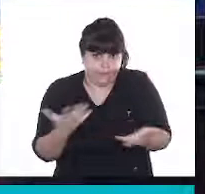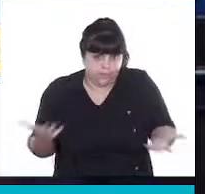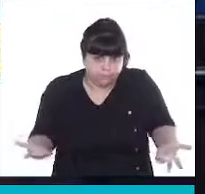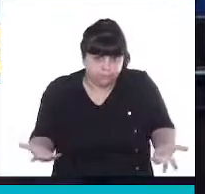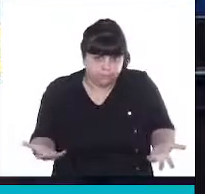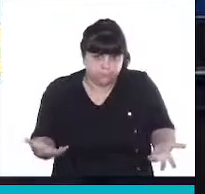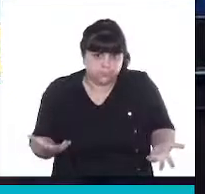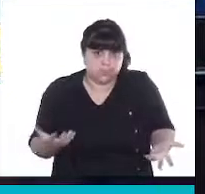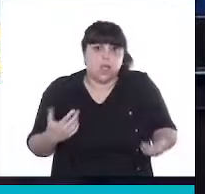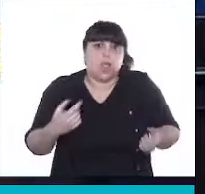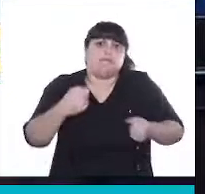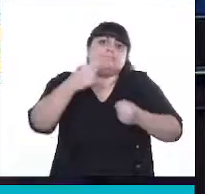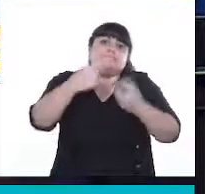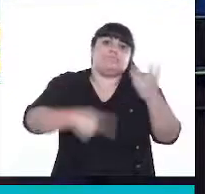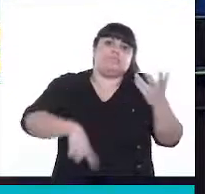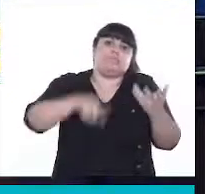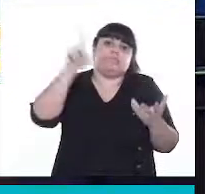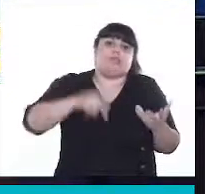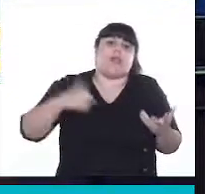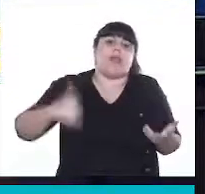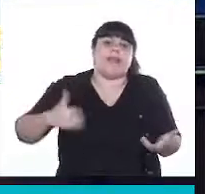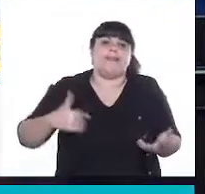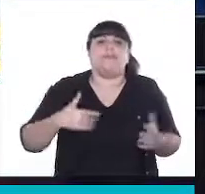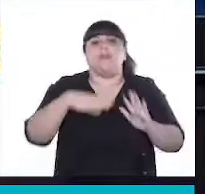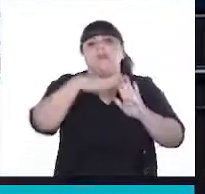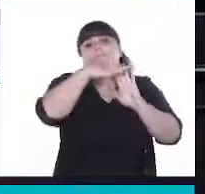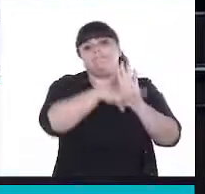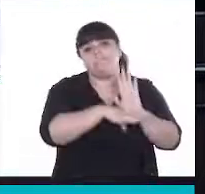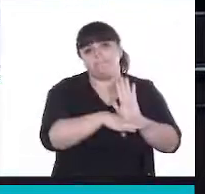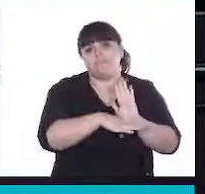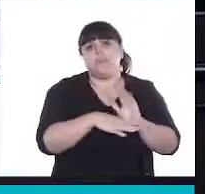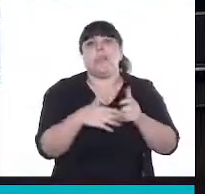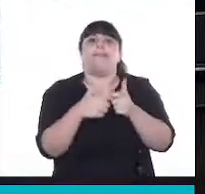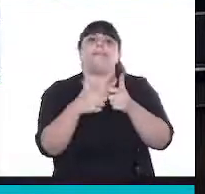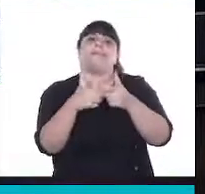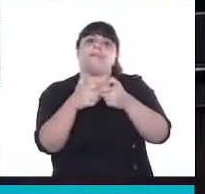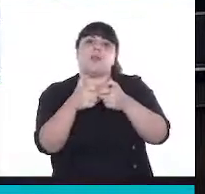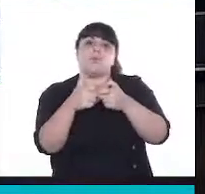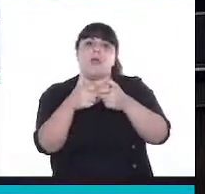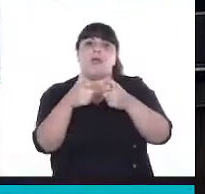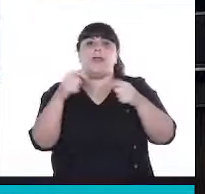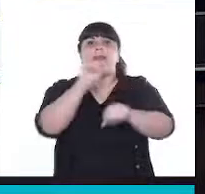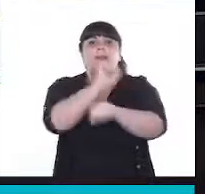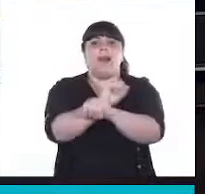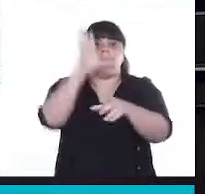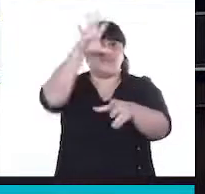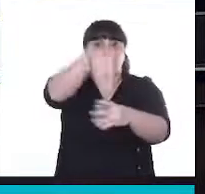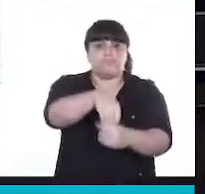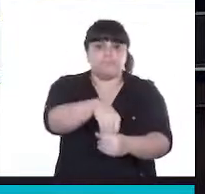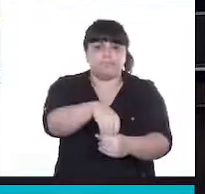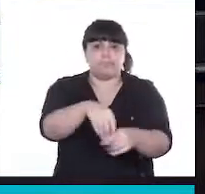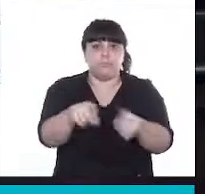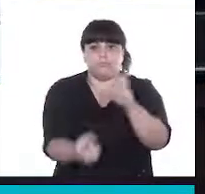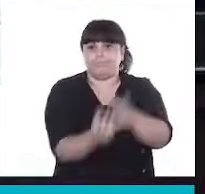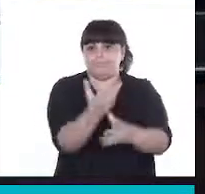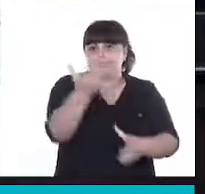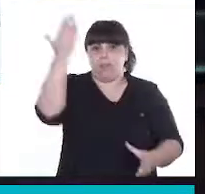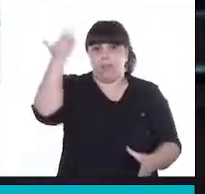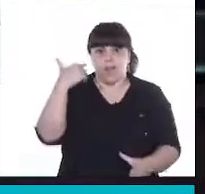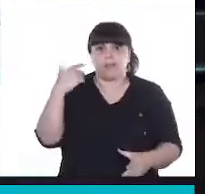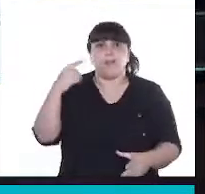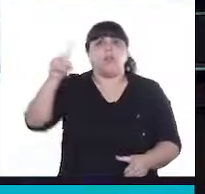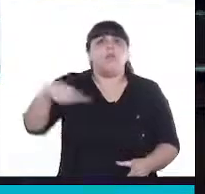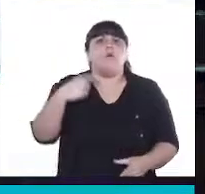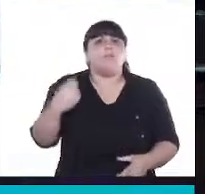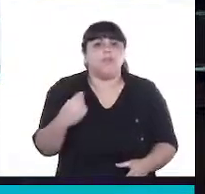tantas cosas en este país el protocolo para el uso de celulares en las cárceles de la provincia surgió en un momento como